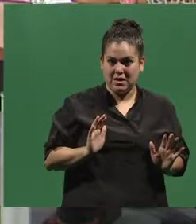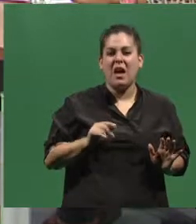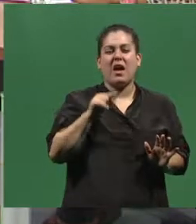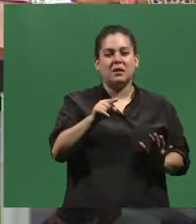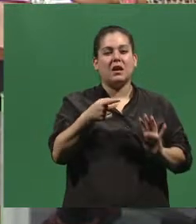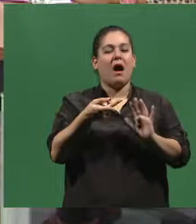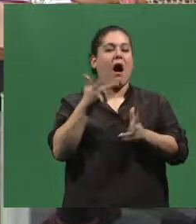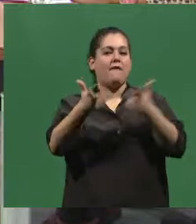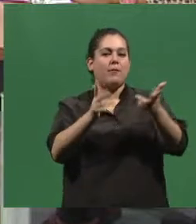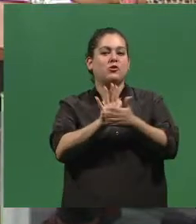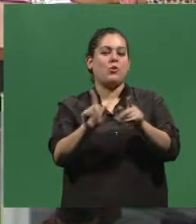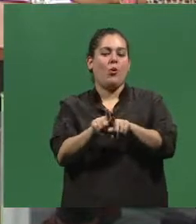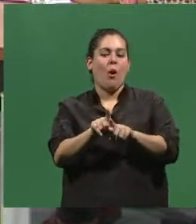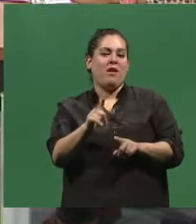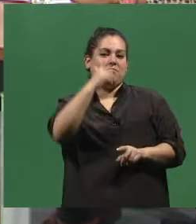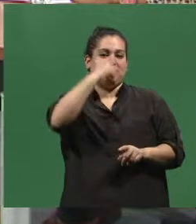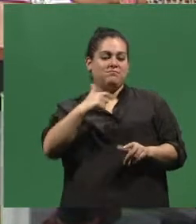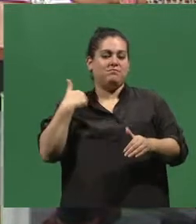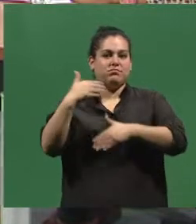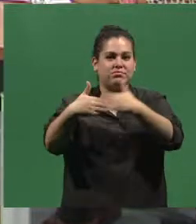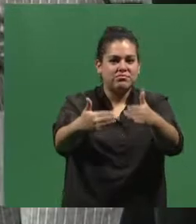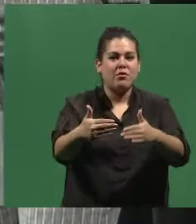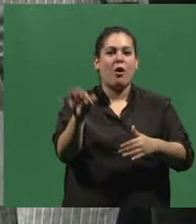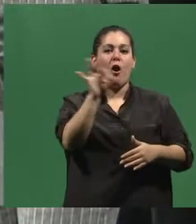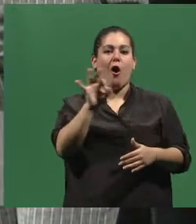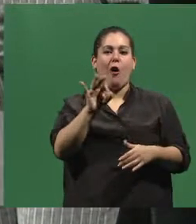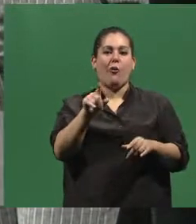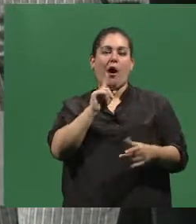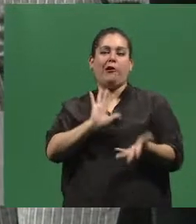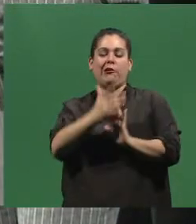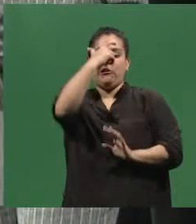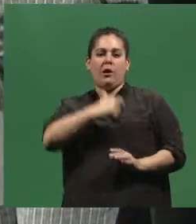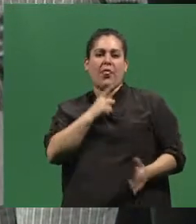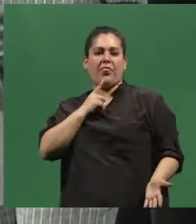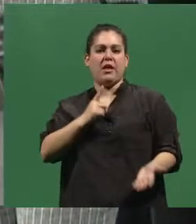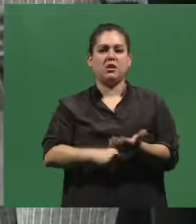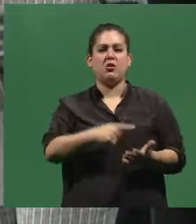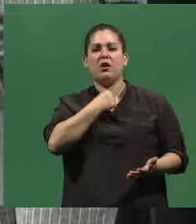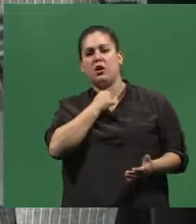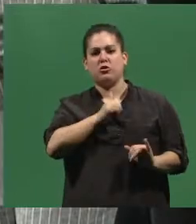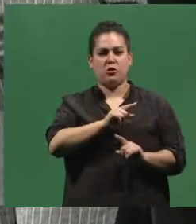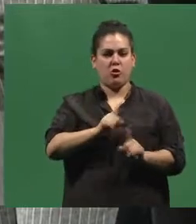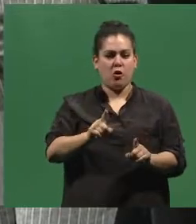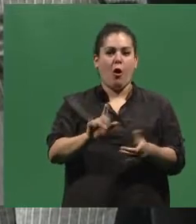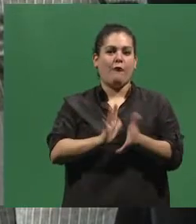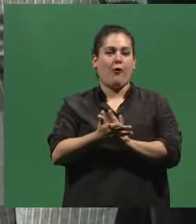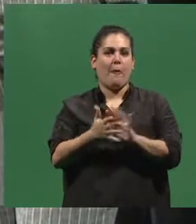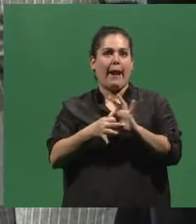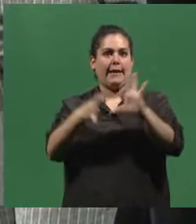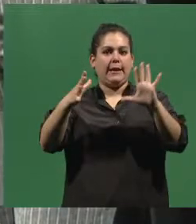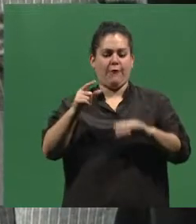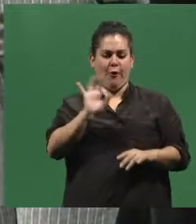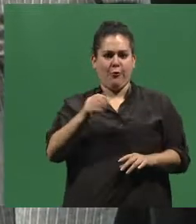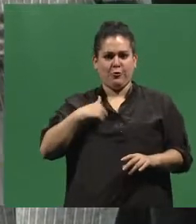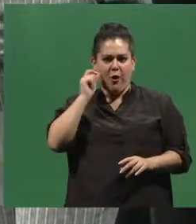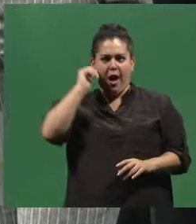principio de la autonomía progresiva en relación a los chicos a decidir, digamos. También uno se cuestiona hasta qué punto uno es libre, uno adulto